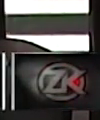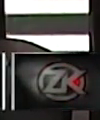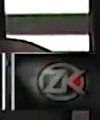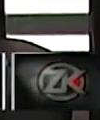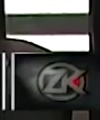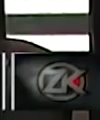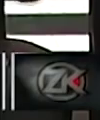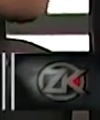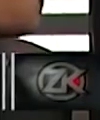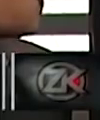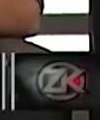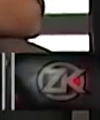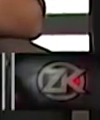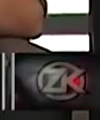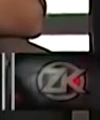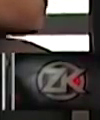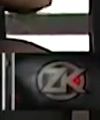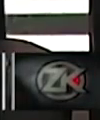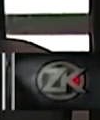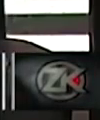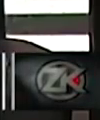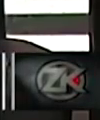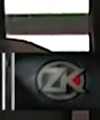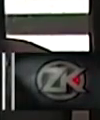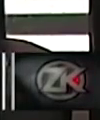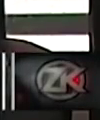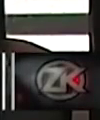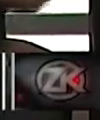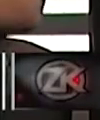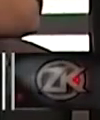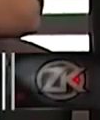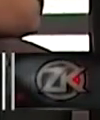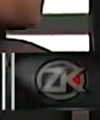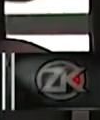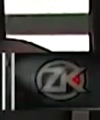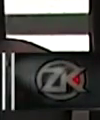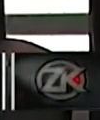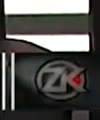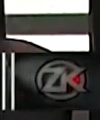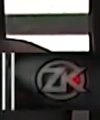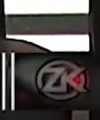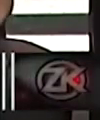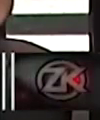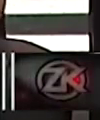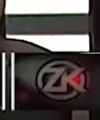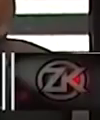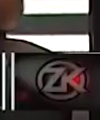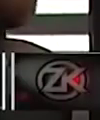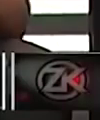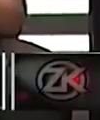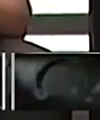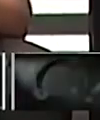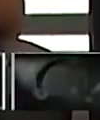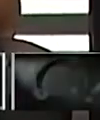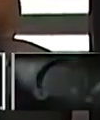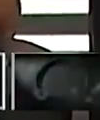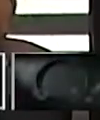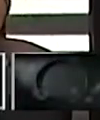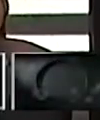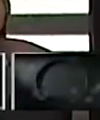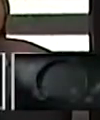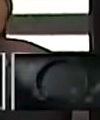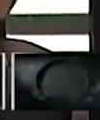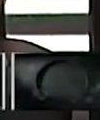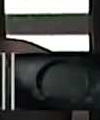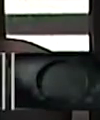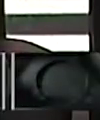a un Padrino López, a un Ceballo, a un Rodríguez Cabello, etcétera, etcétera. Porque, bueno, pues los tipos no se